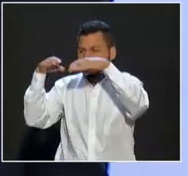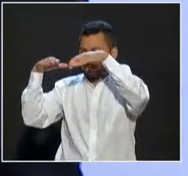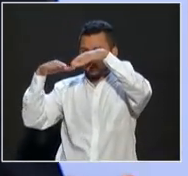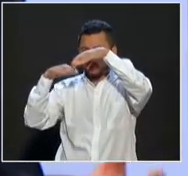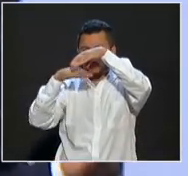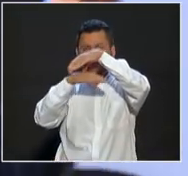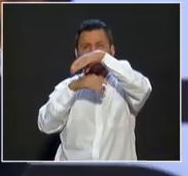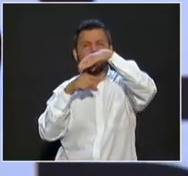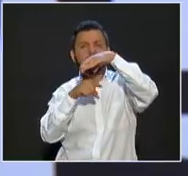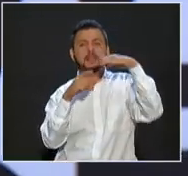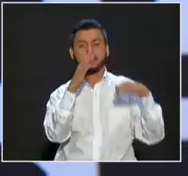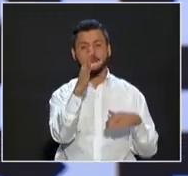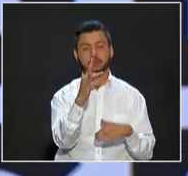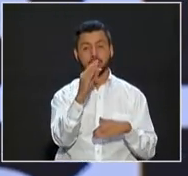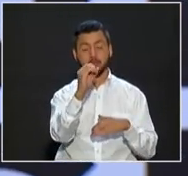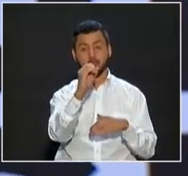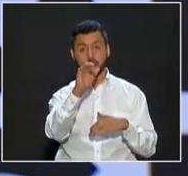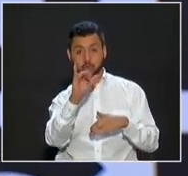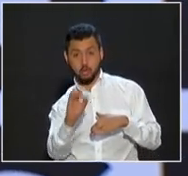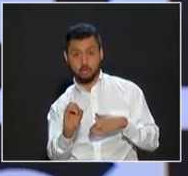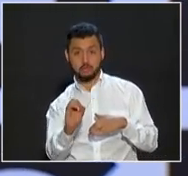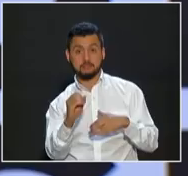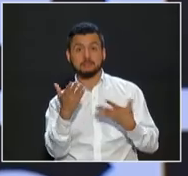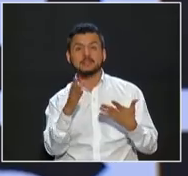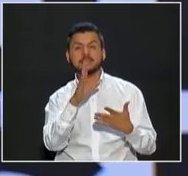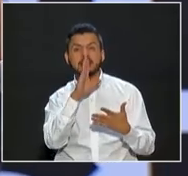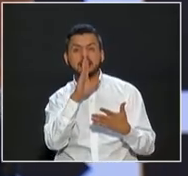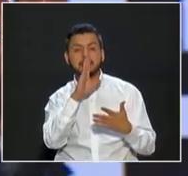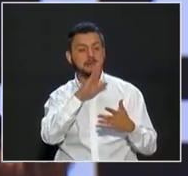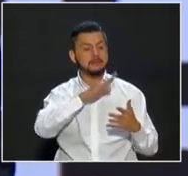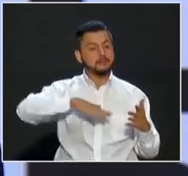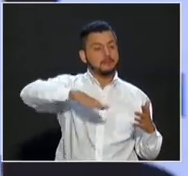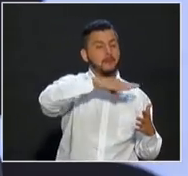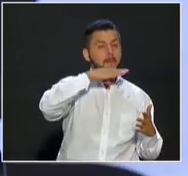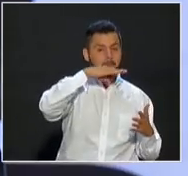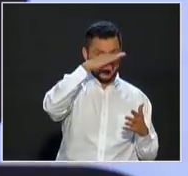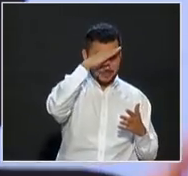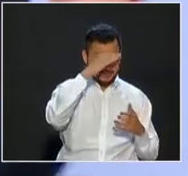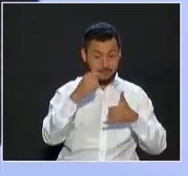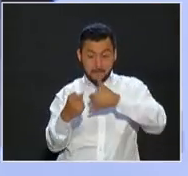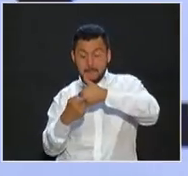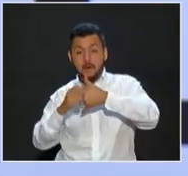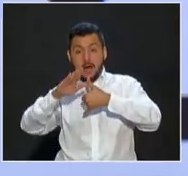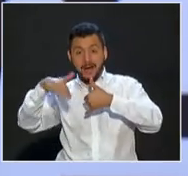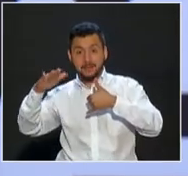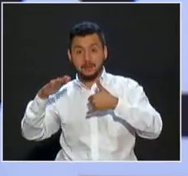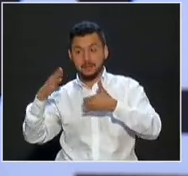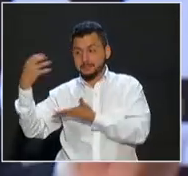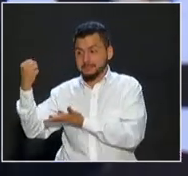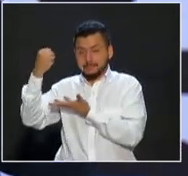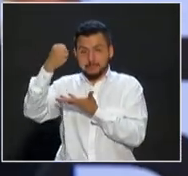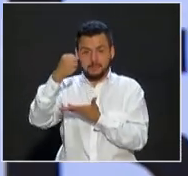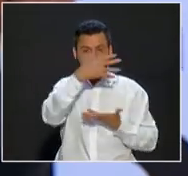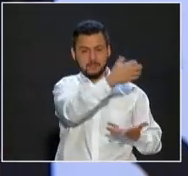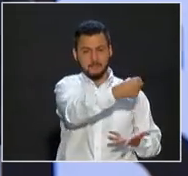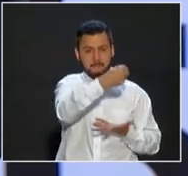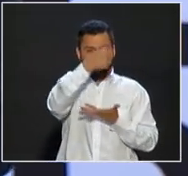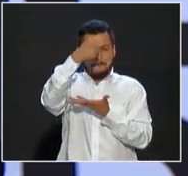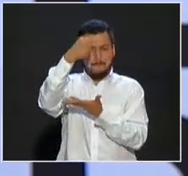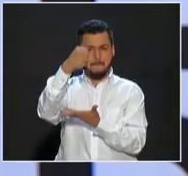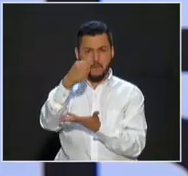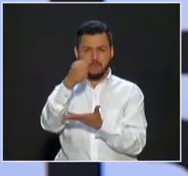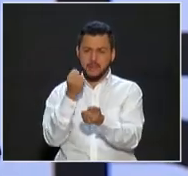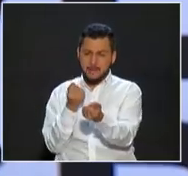el toyo está financiado por medellín y por antioquia o sea no era responsabilidad nuestra y en esa financiación existe un